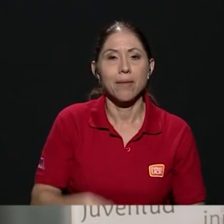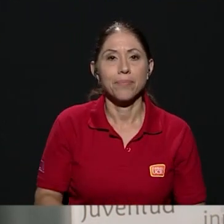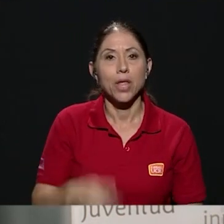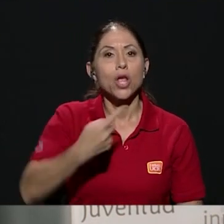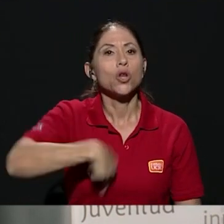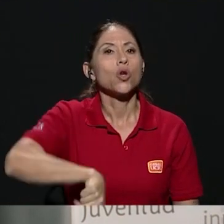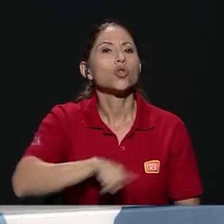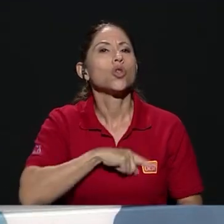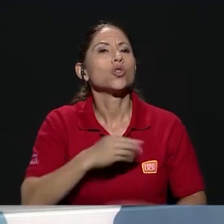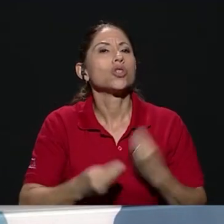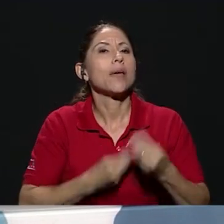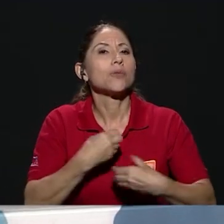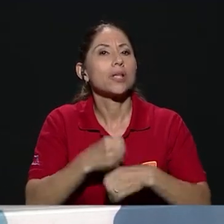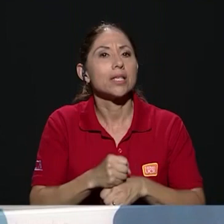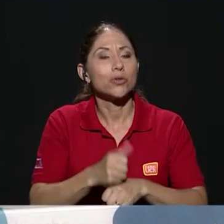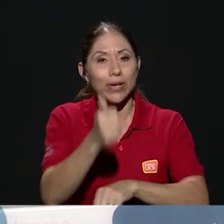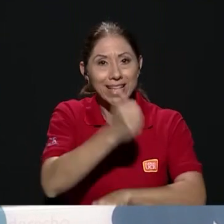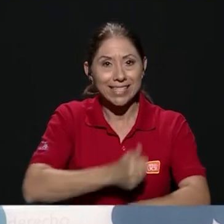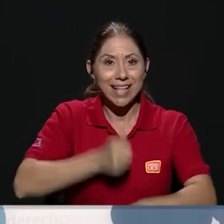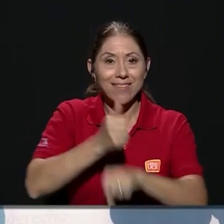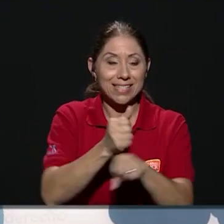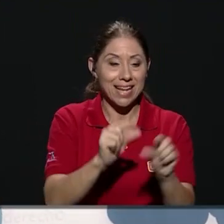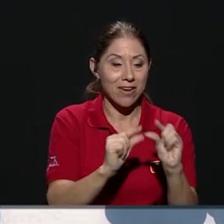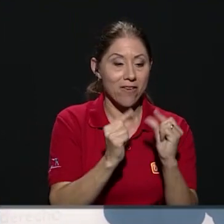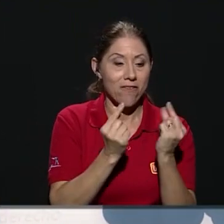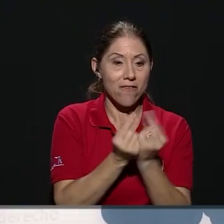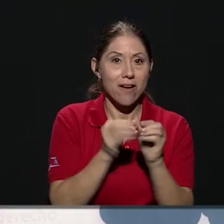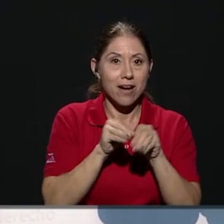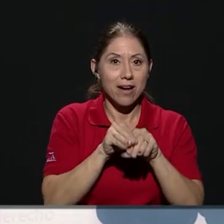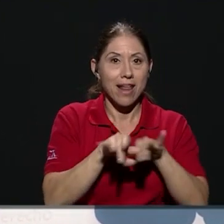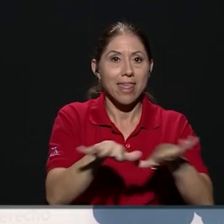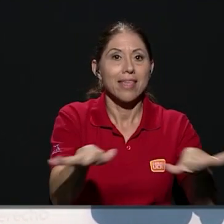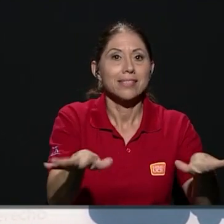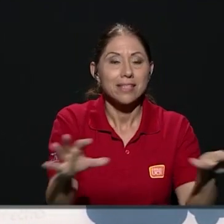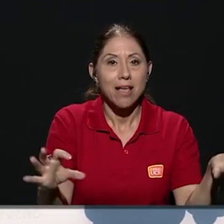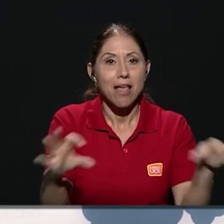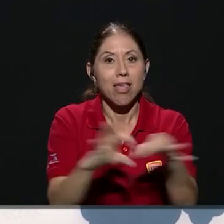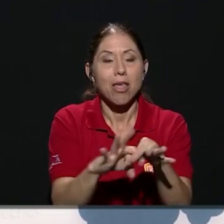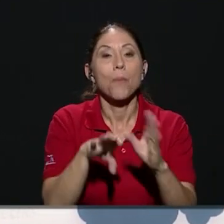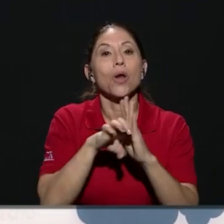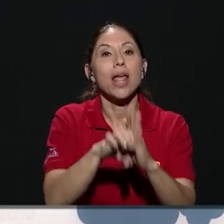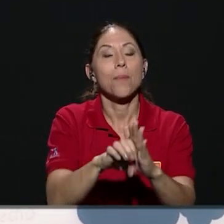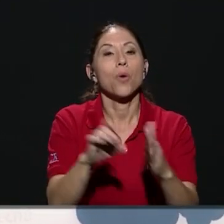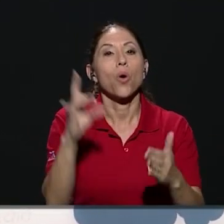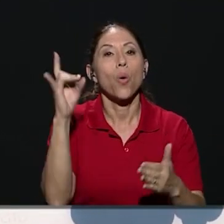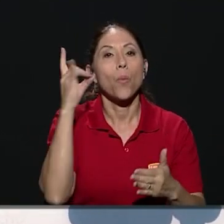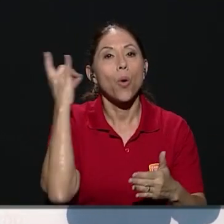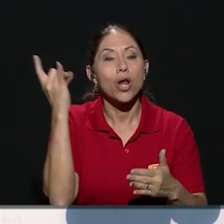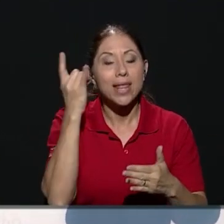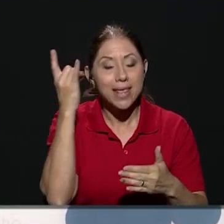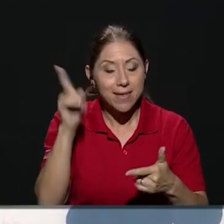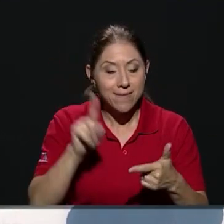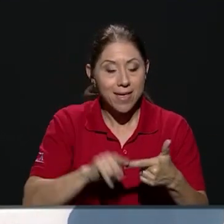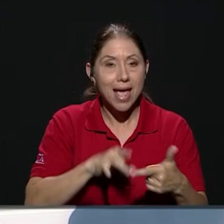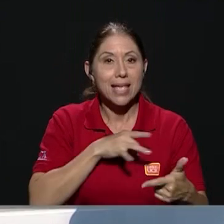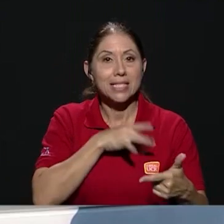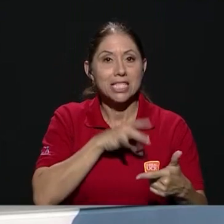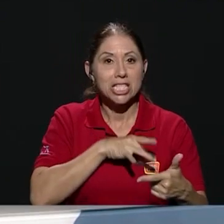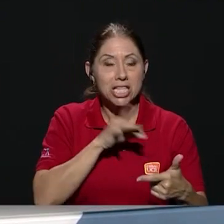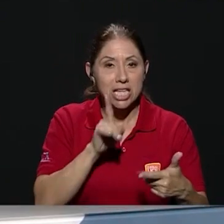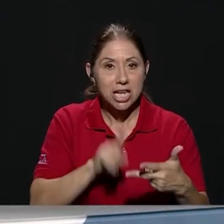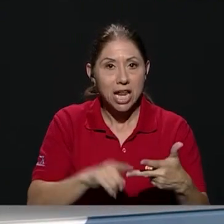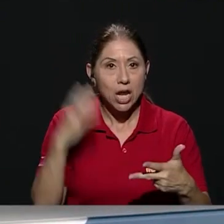nosotros es establecer redes. O sea, hemos establecido redes, por ejemplo, con Bolivia, con Chile,